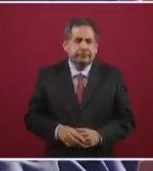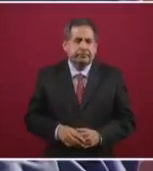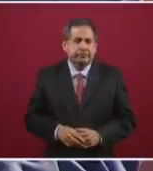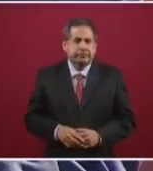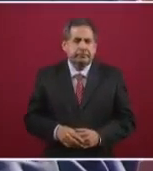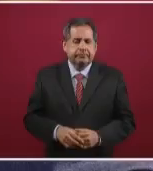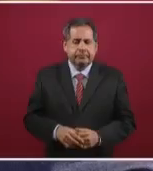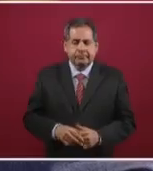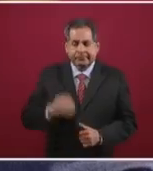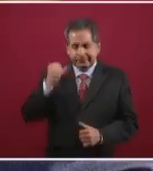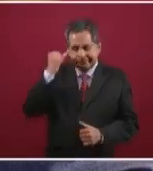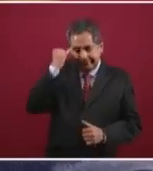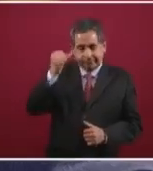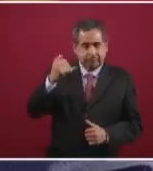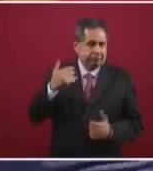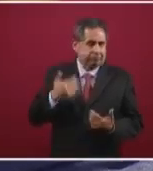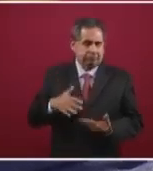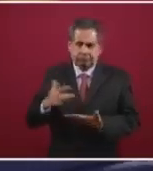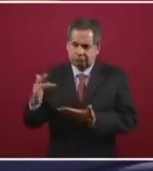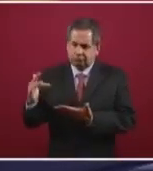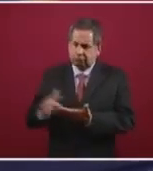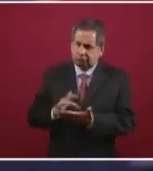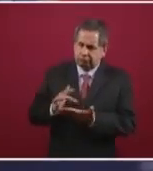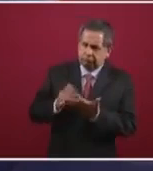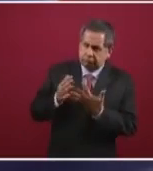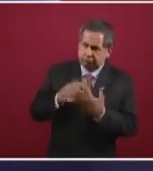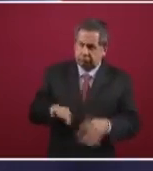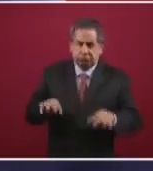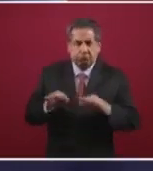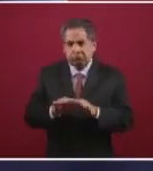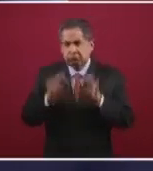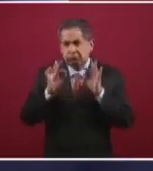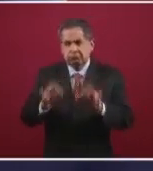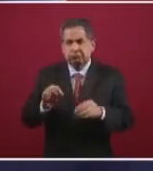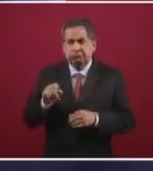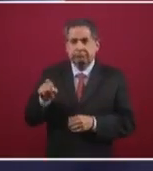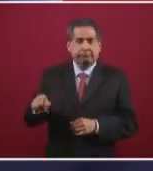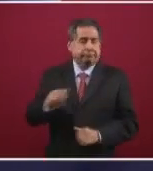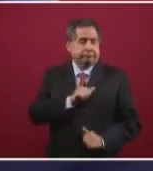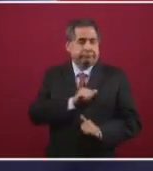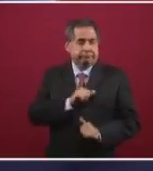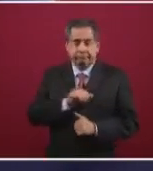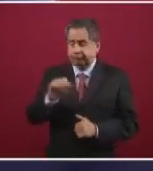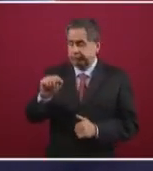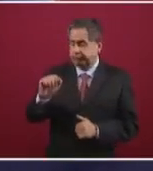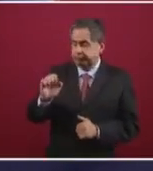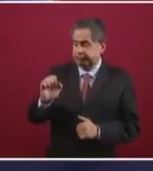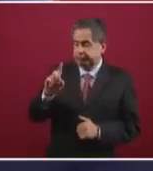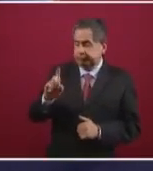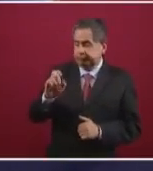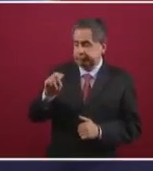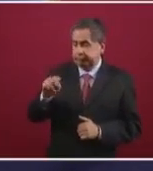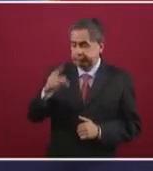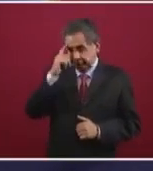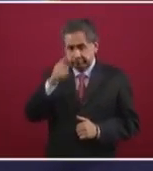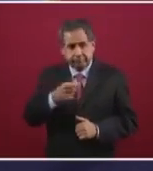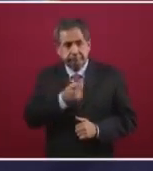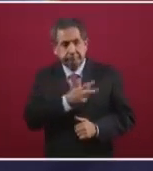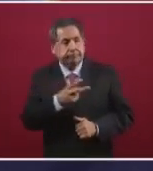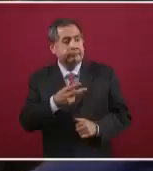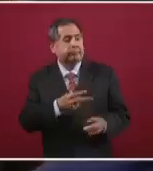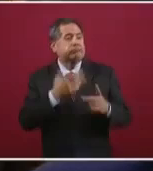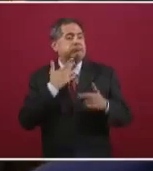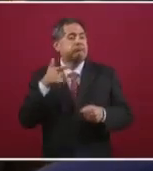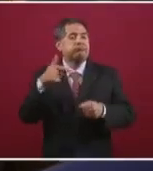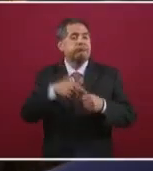Imagínense el apoyo que ha significado la Secretaría de la Defensa en el combate al robo de